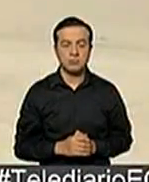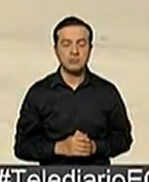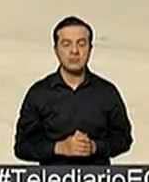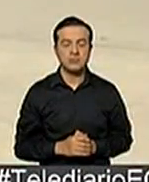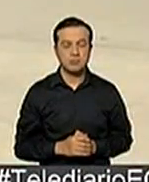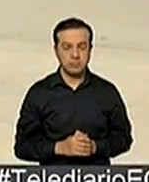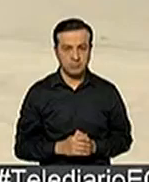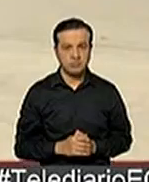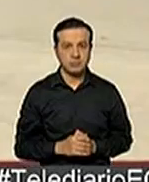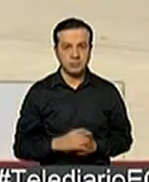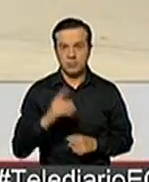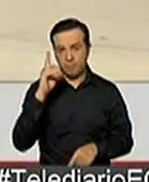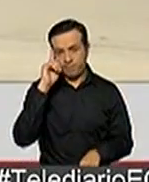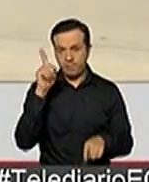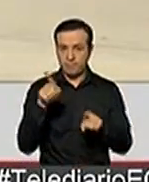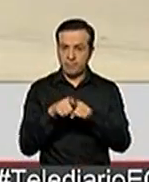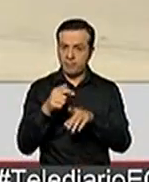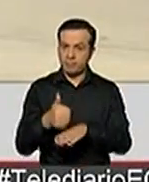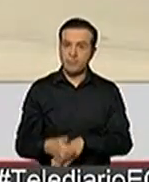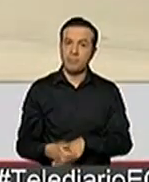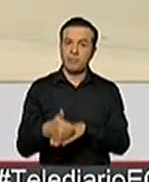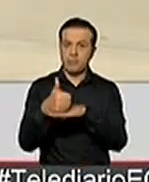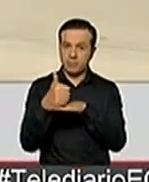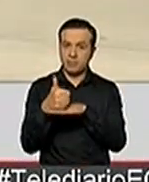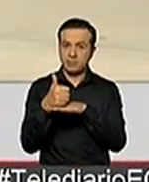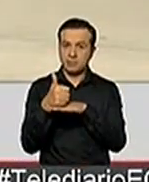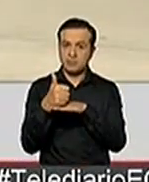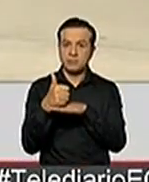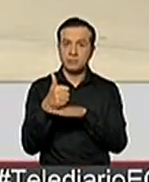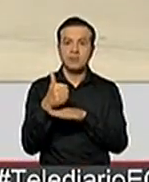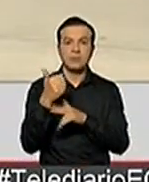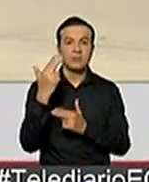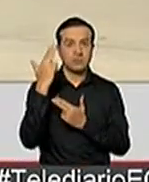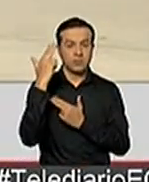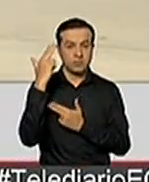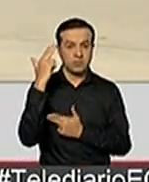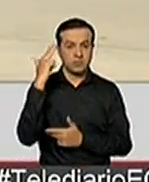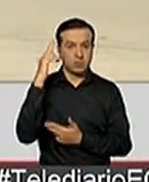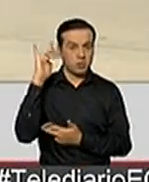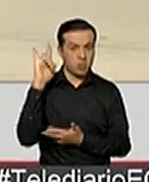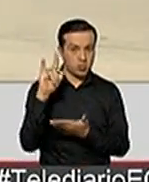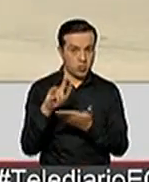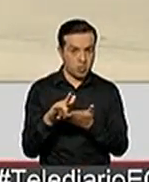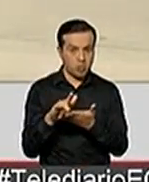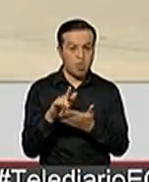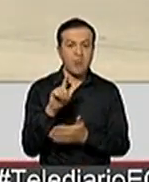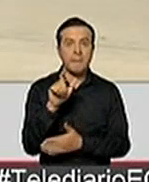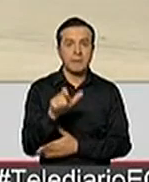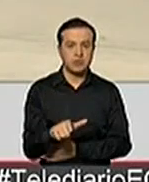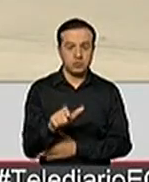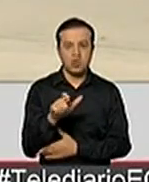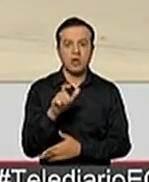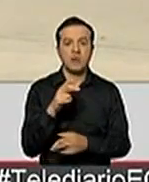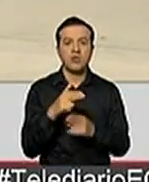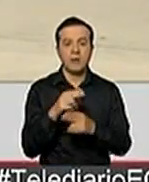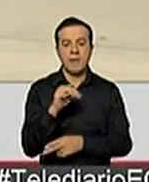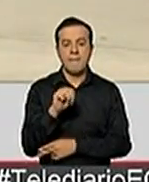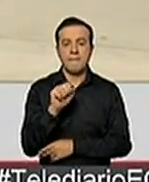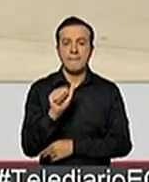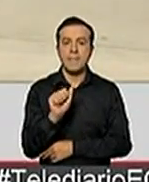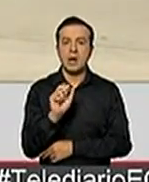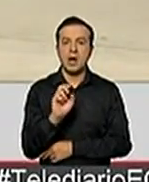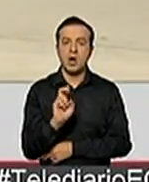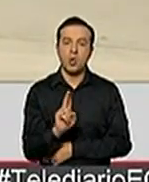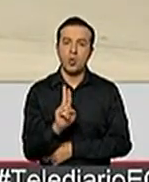En eso concuerda el comandante general de la FAE, Mauricio Campuzano, quien además solicitó la actualización del